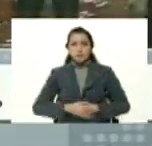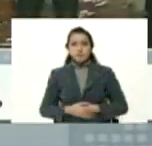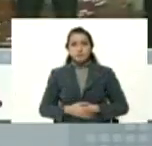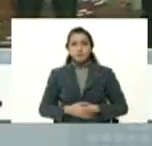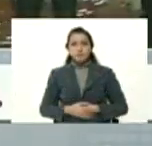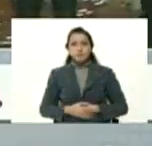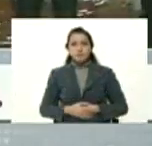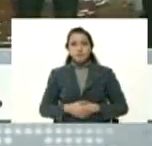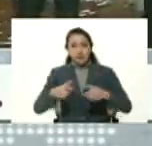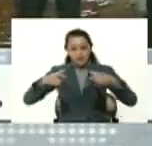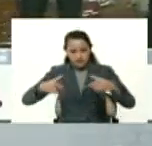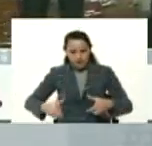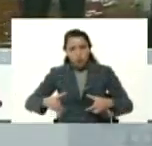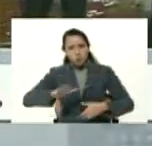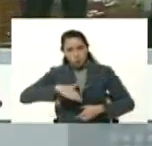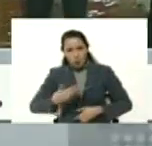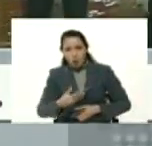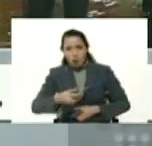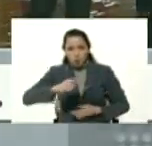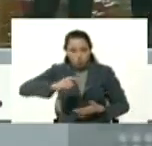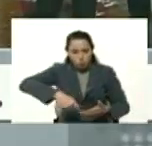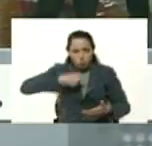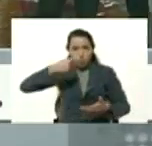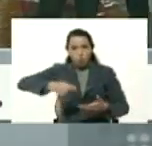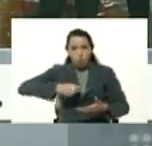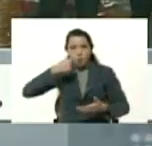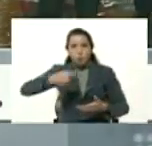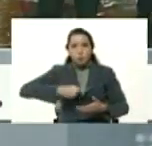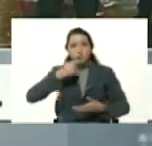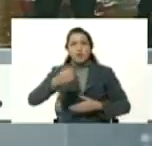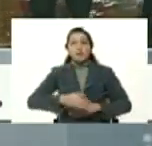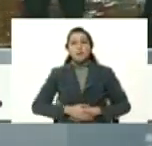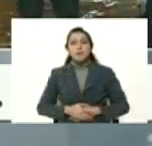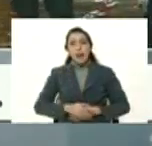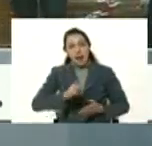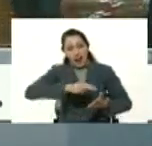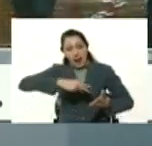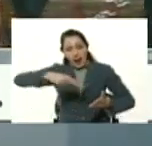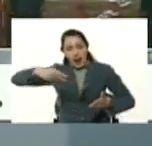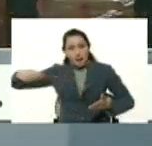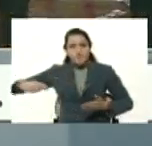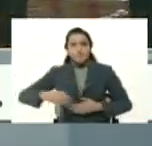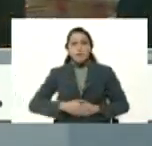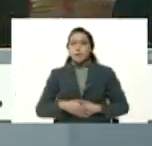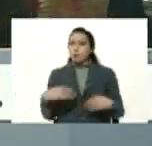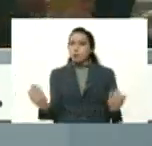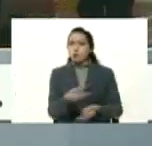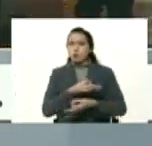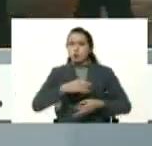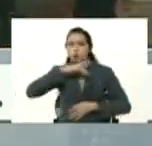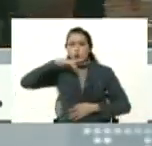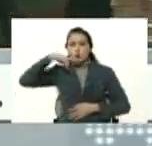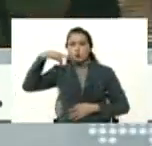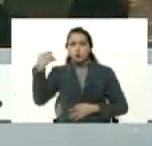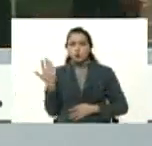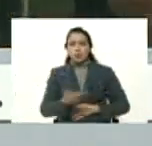nunca falte en el plato esa pasta, que es muy exquisita, presidente.